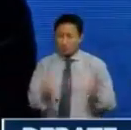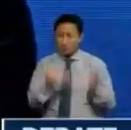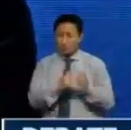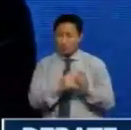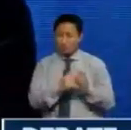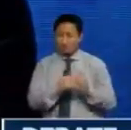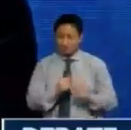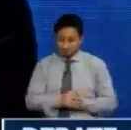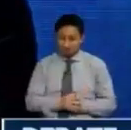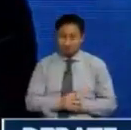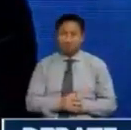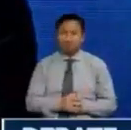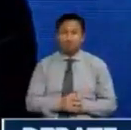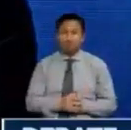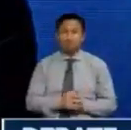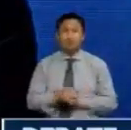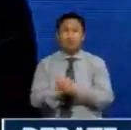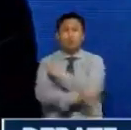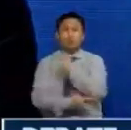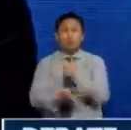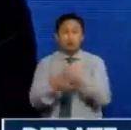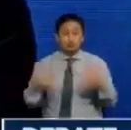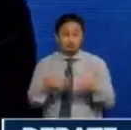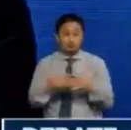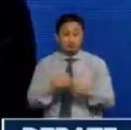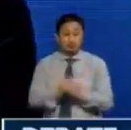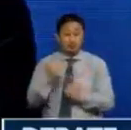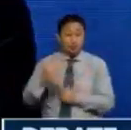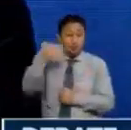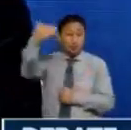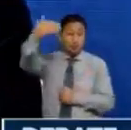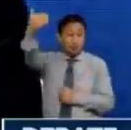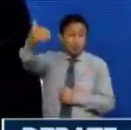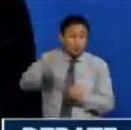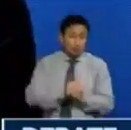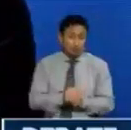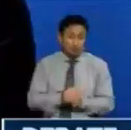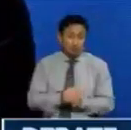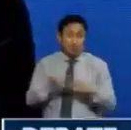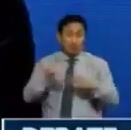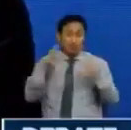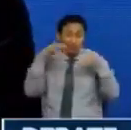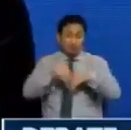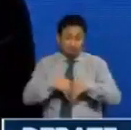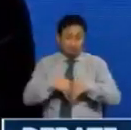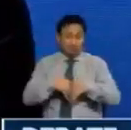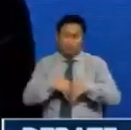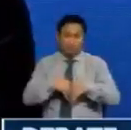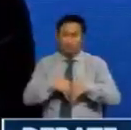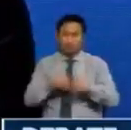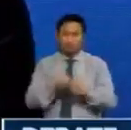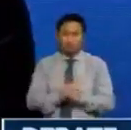ilusión. Un país que no le teme al porvenir, que no se deja derrotar.